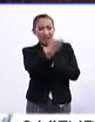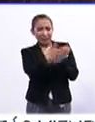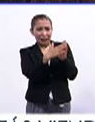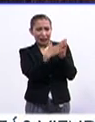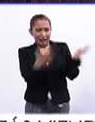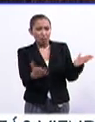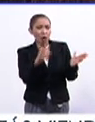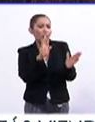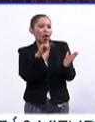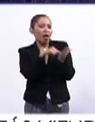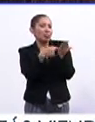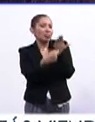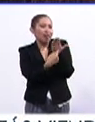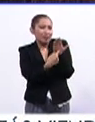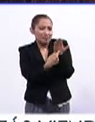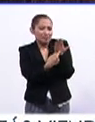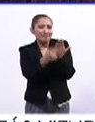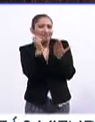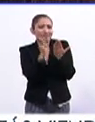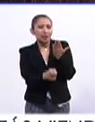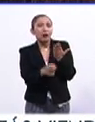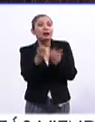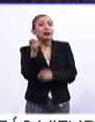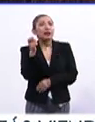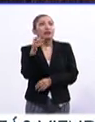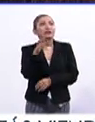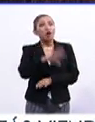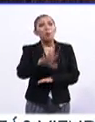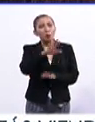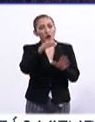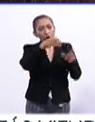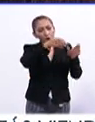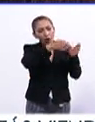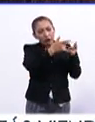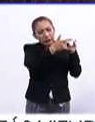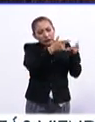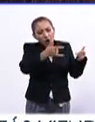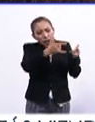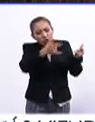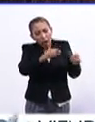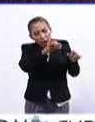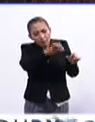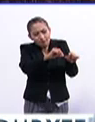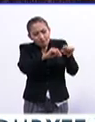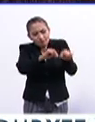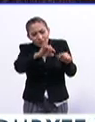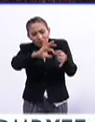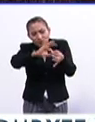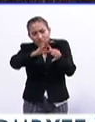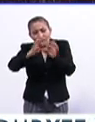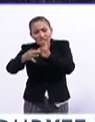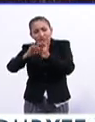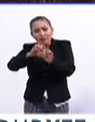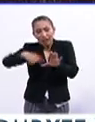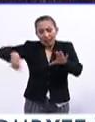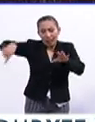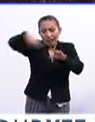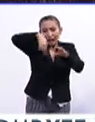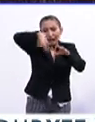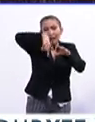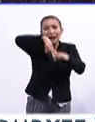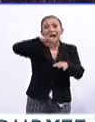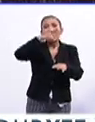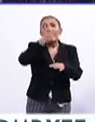lenguaje metafórico son las semillas donde se van a formar las primeras galaxias es